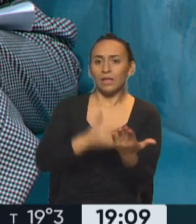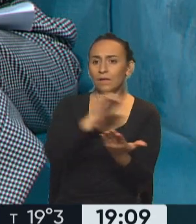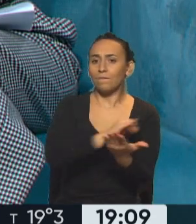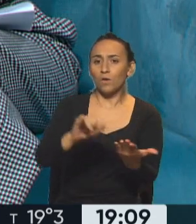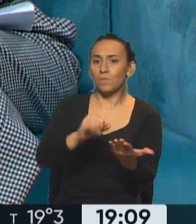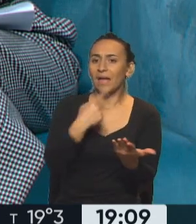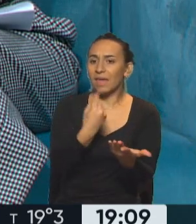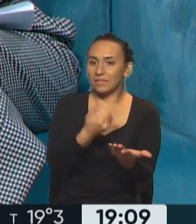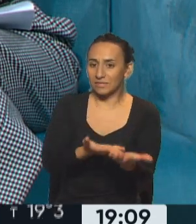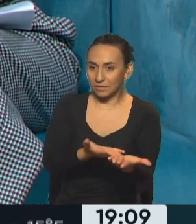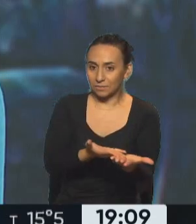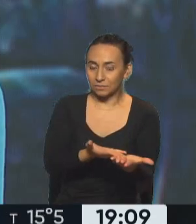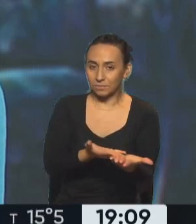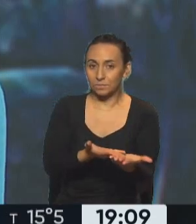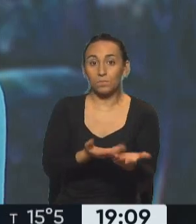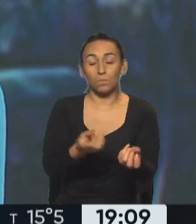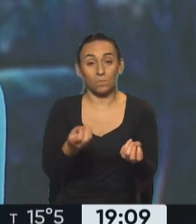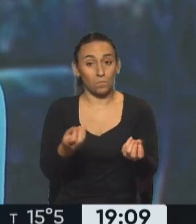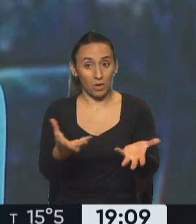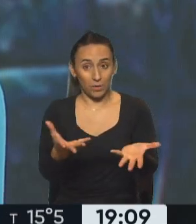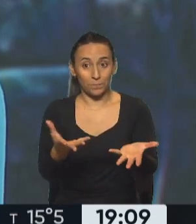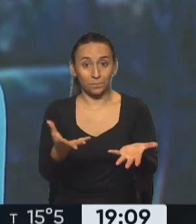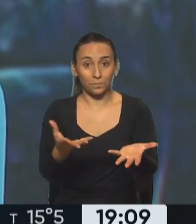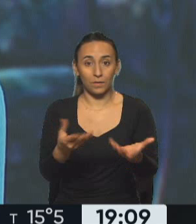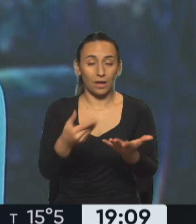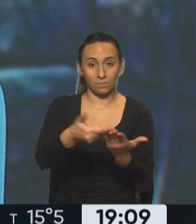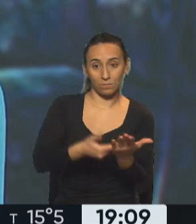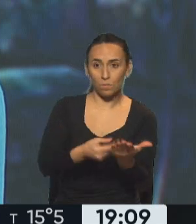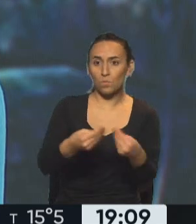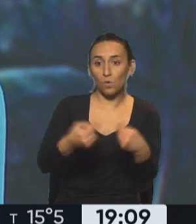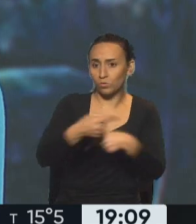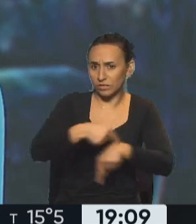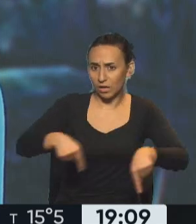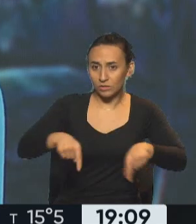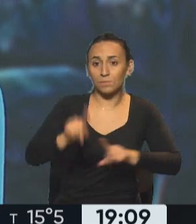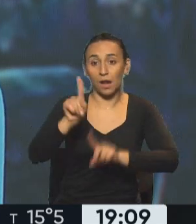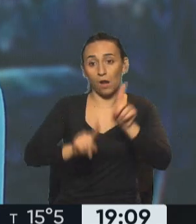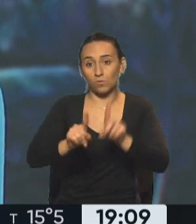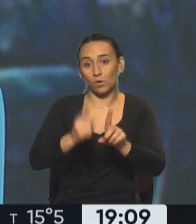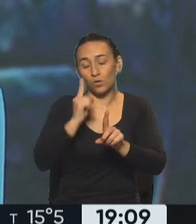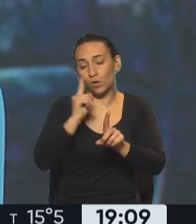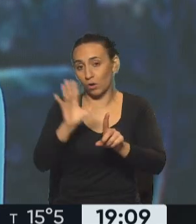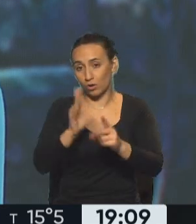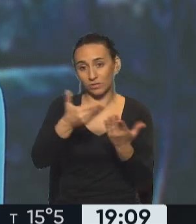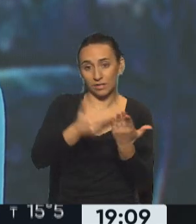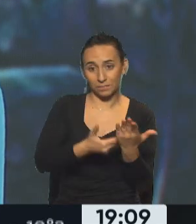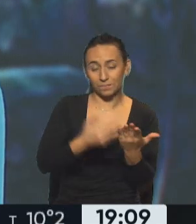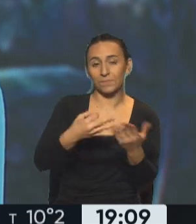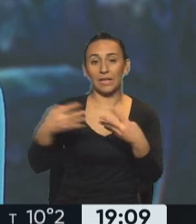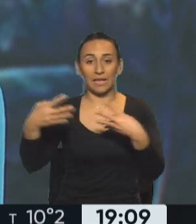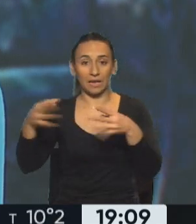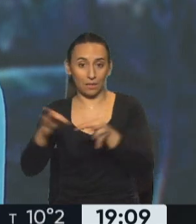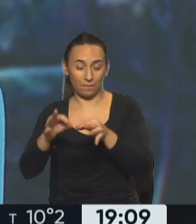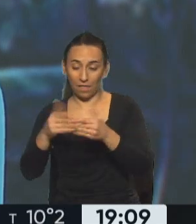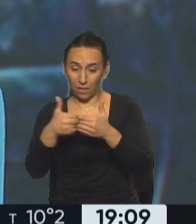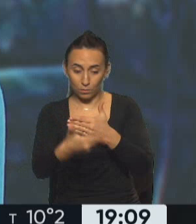los nuevos? Bueno, básicamente muchas cosas. Para quienes no conocen el informe, después de la Guerra de Malvinas se creó